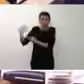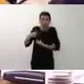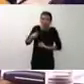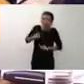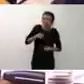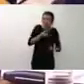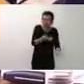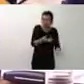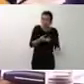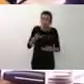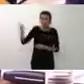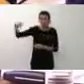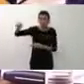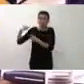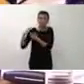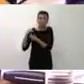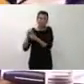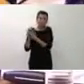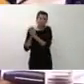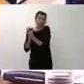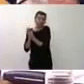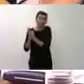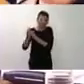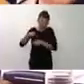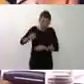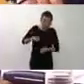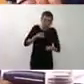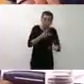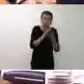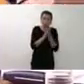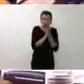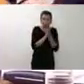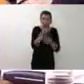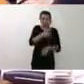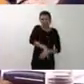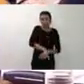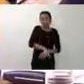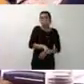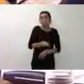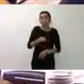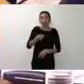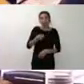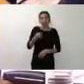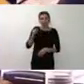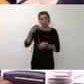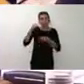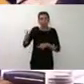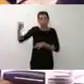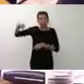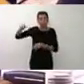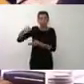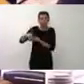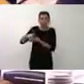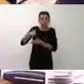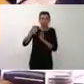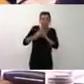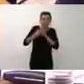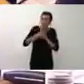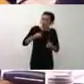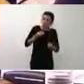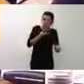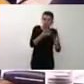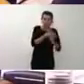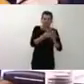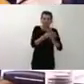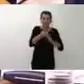lo que me han pedido que suplique. Hoy hablaré de lo que me han pedido que hable. Hoy no es día para la demagogia,